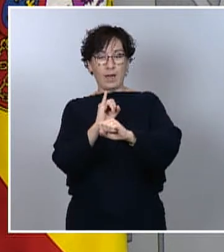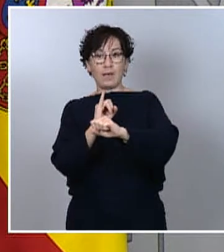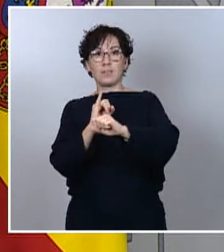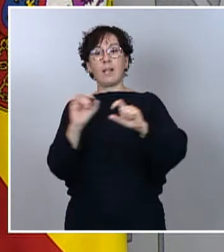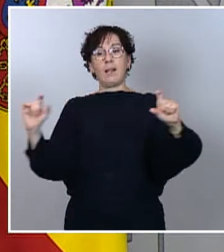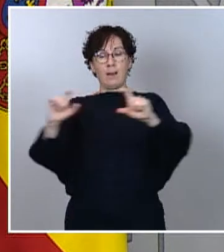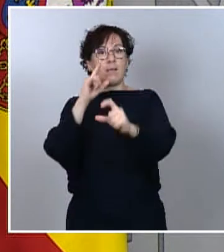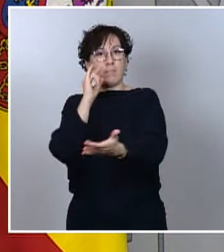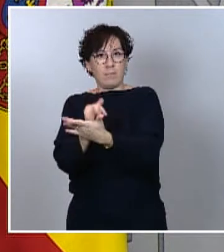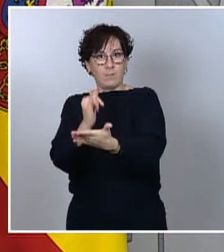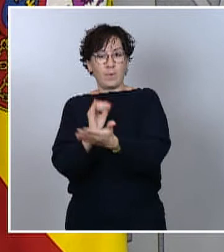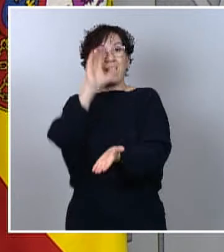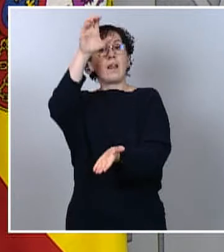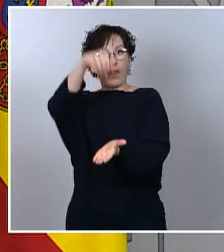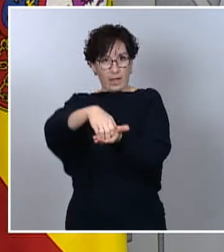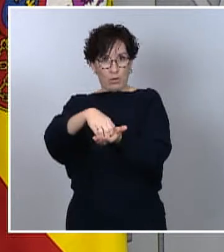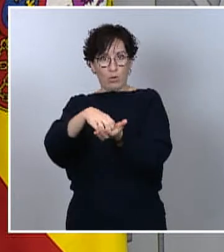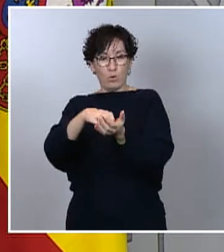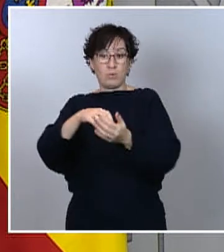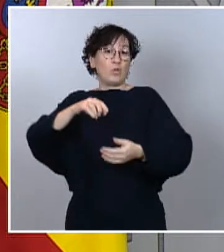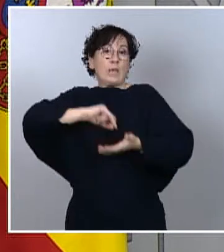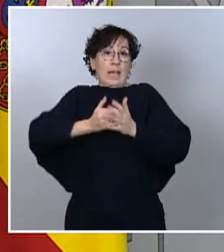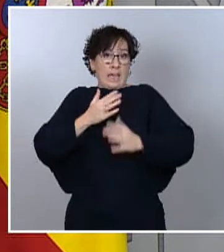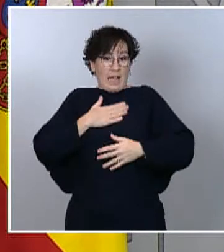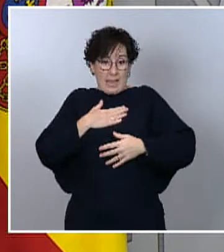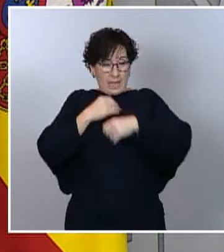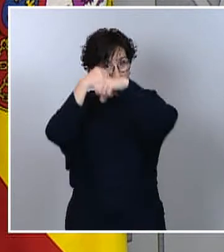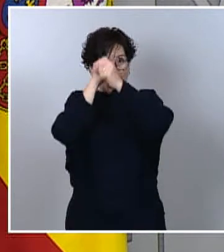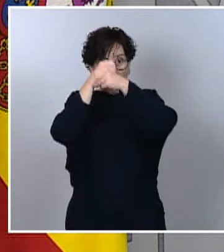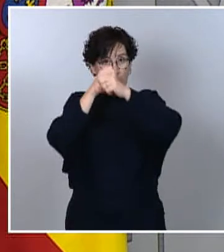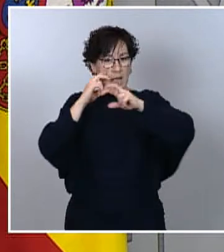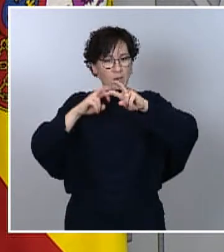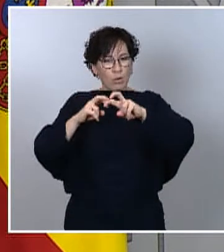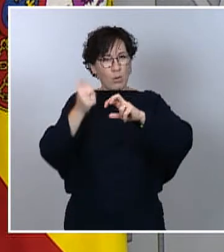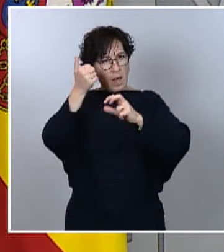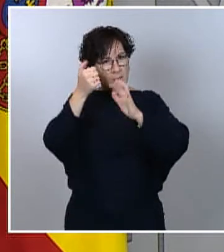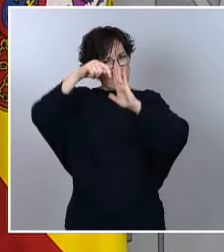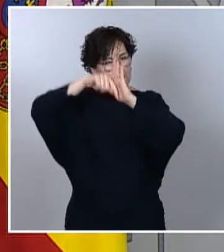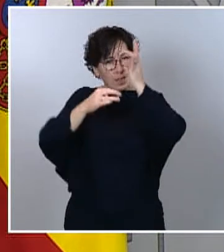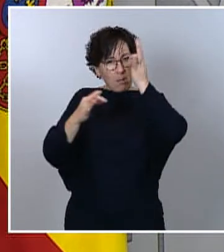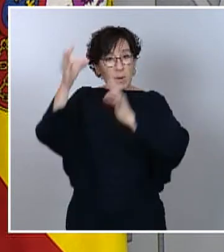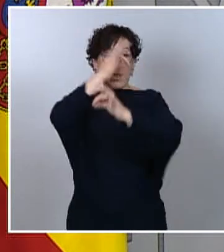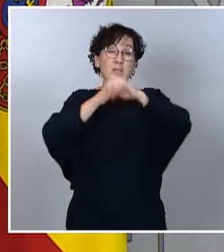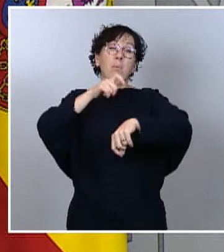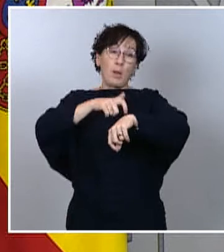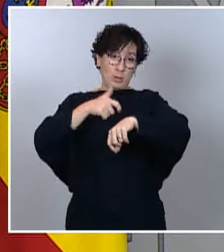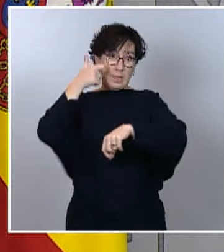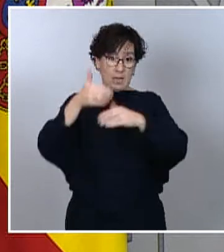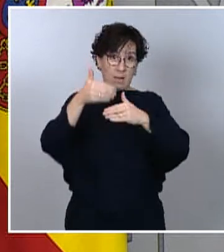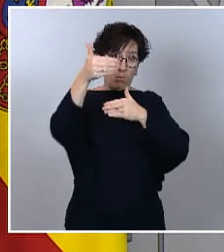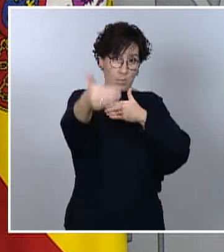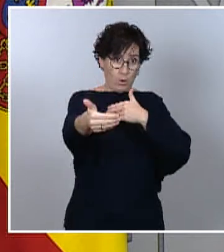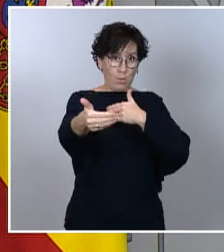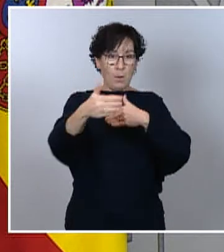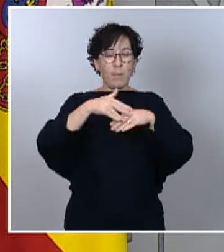Microbiología, técnicas de laboratorio que son más precisas, pero que requieren un tiempo también mayor de análisis y,